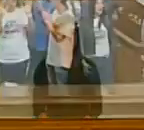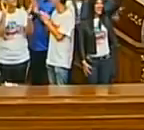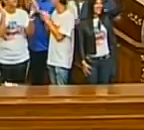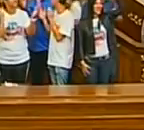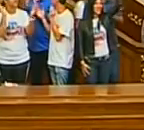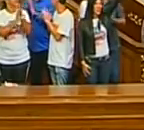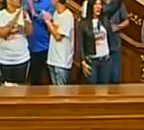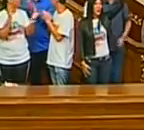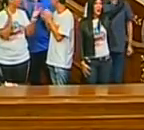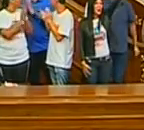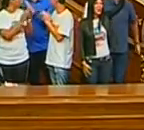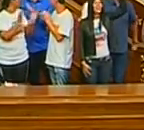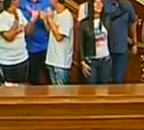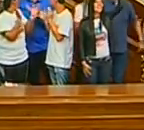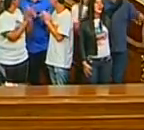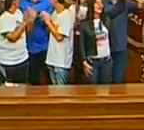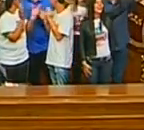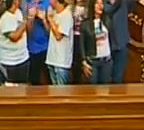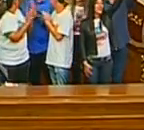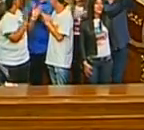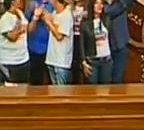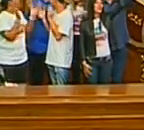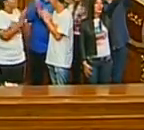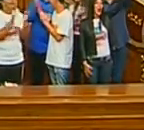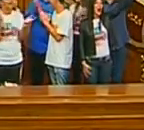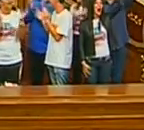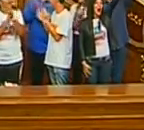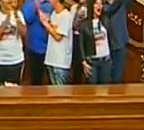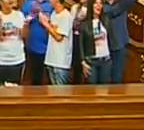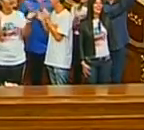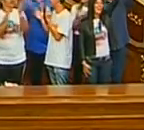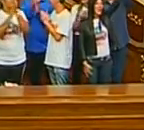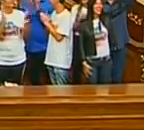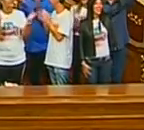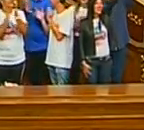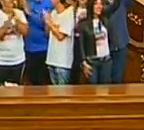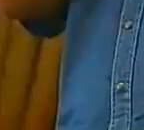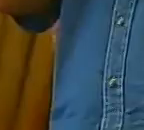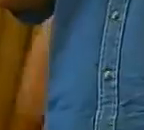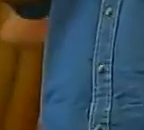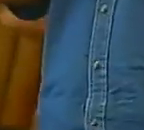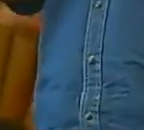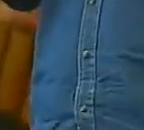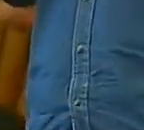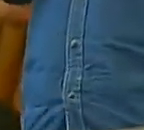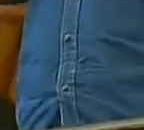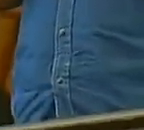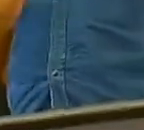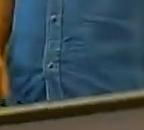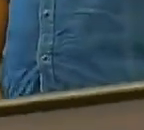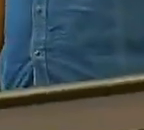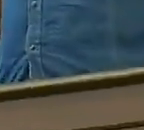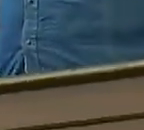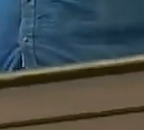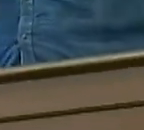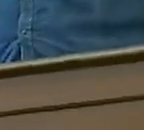yo quiero invitar al ministro pedro infante para que haya un saludo a esta asamblea constituyente